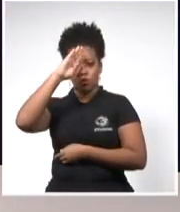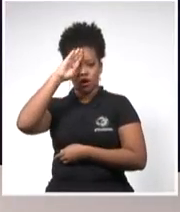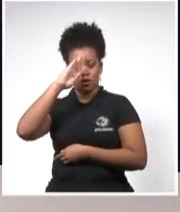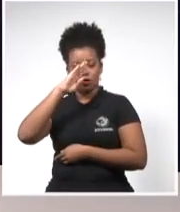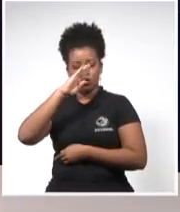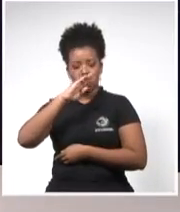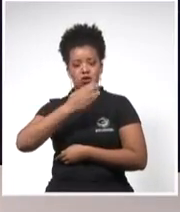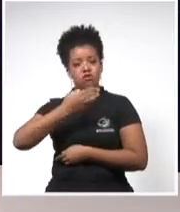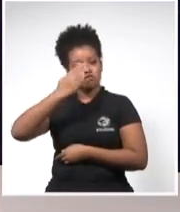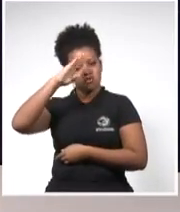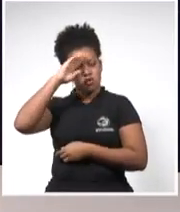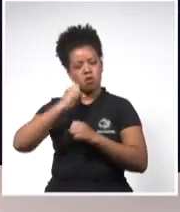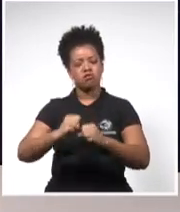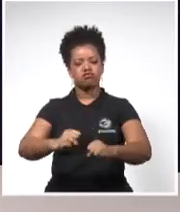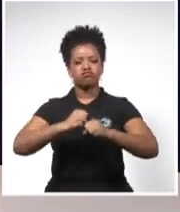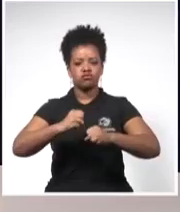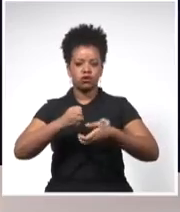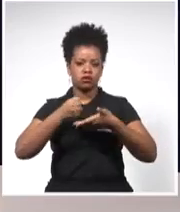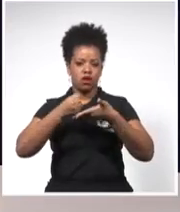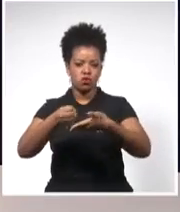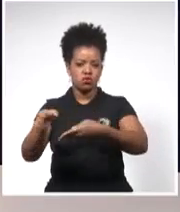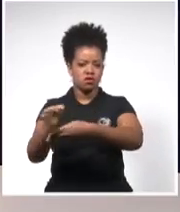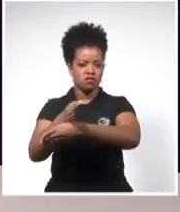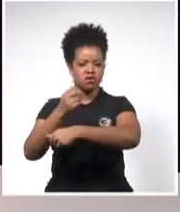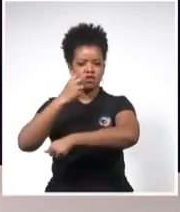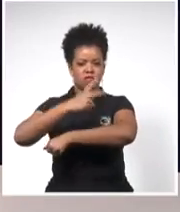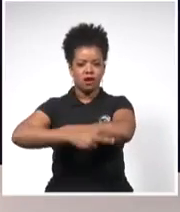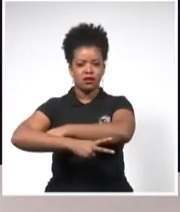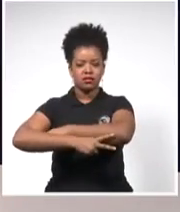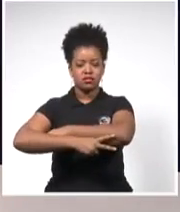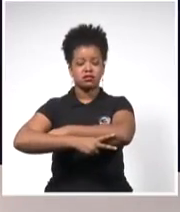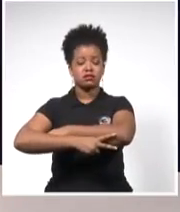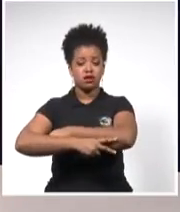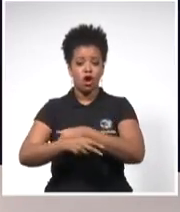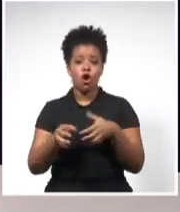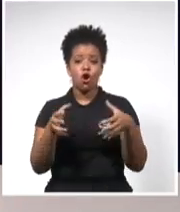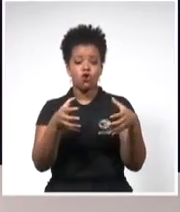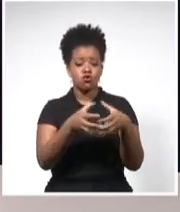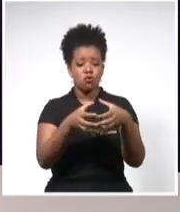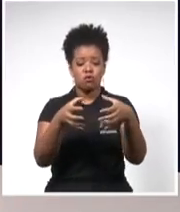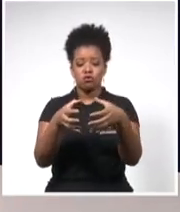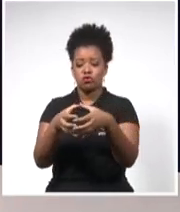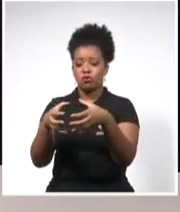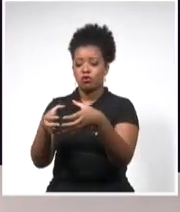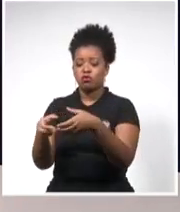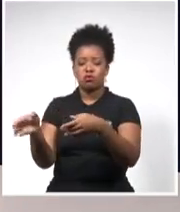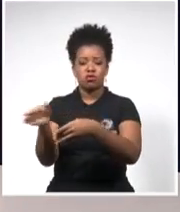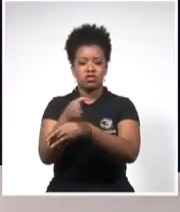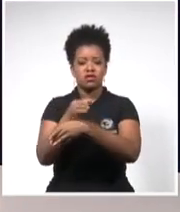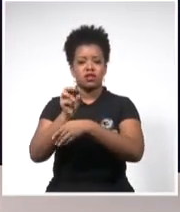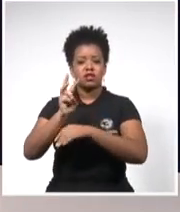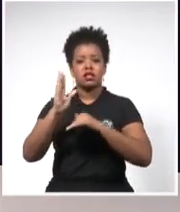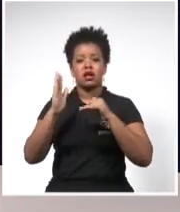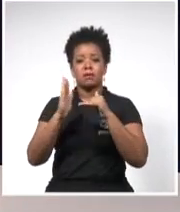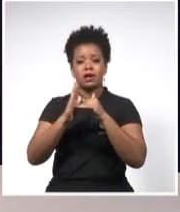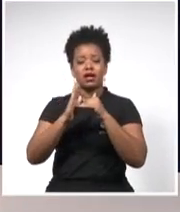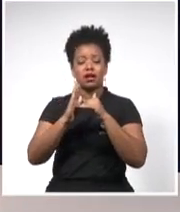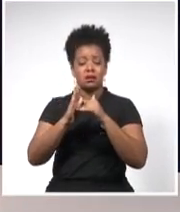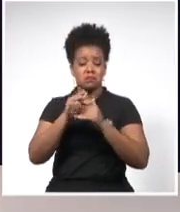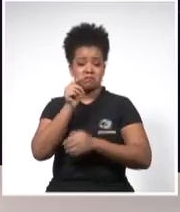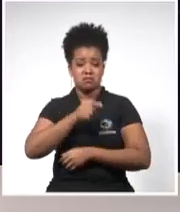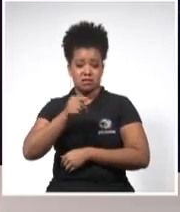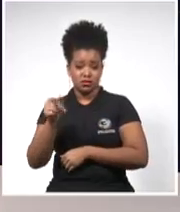su cooperación médica internacional con el envío de más de 3.800 colaboradores organizados en 52 brigadas médicas